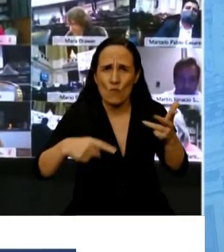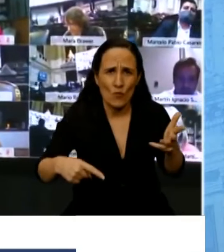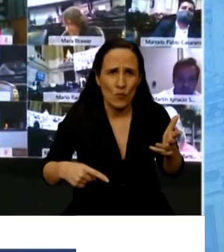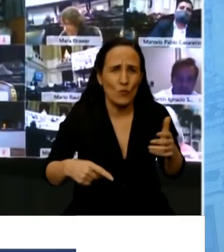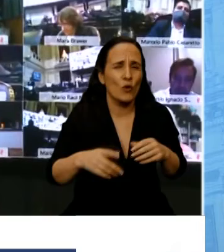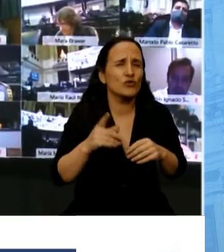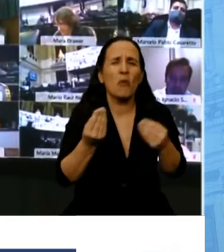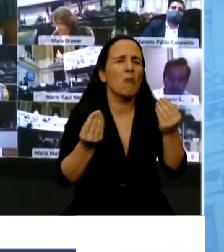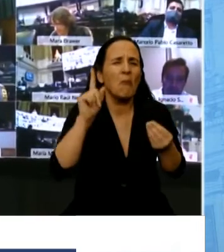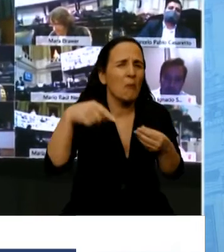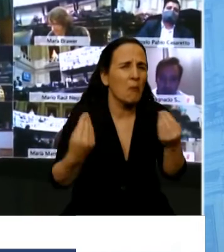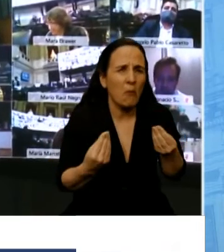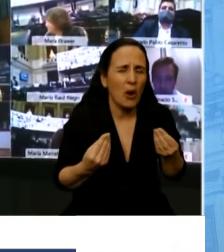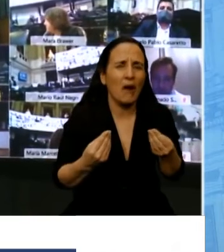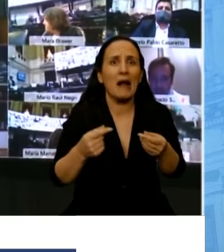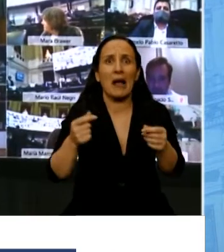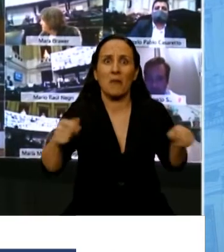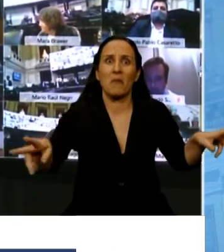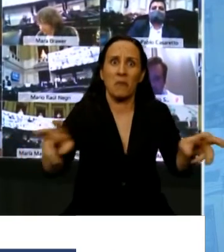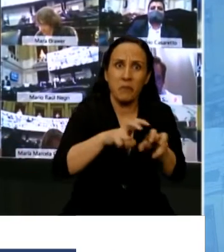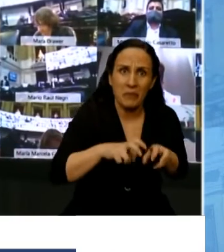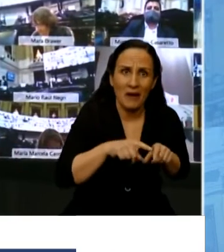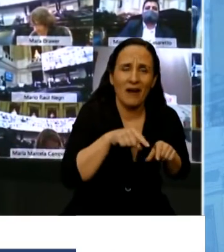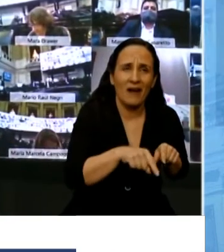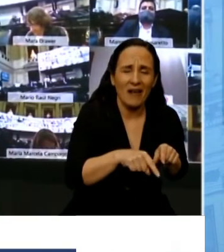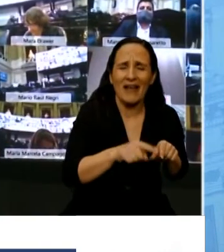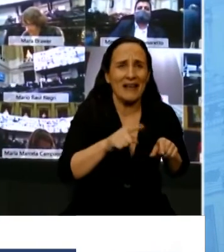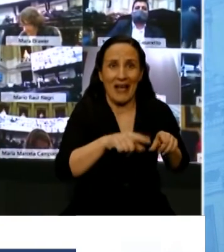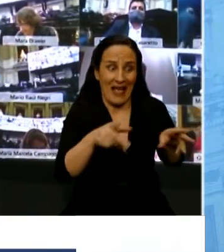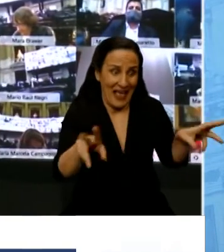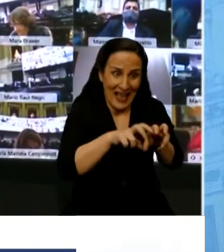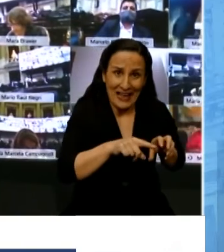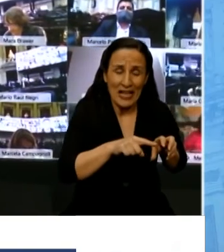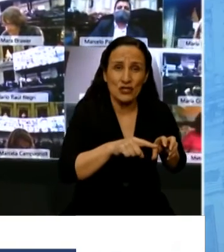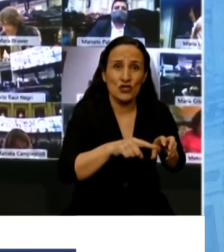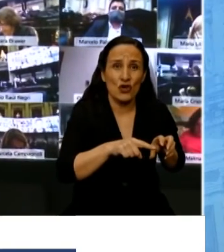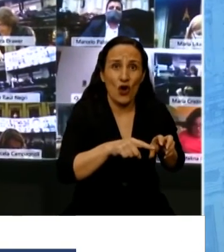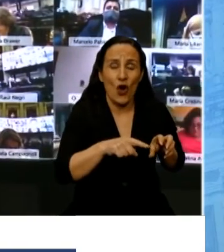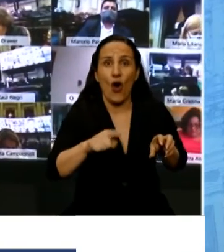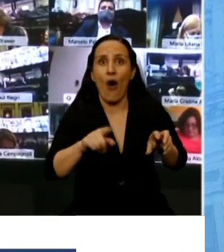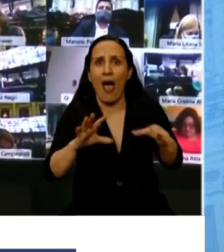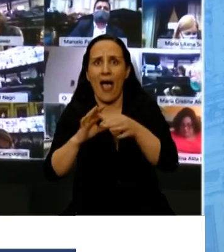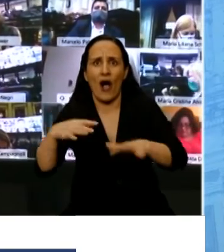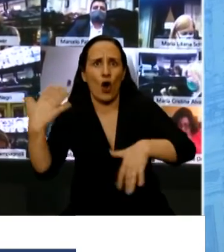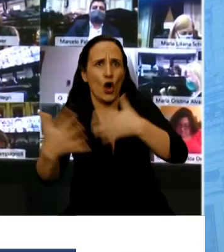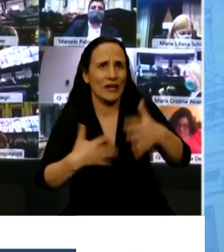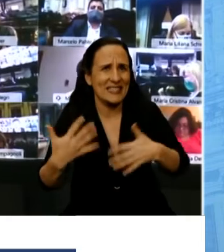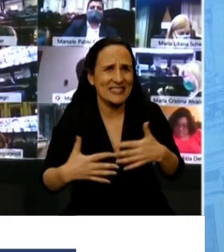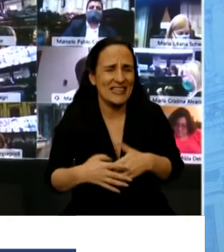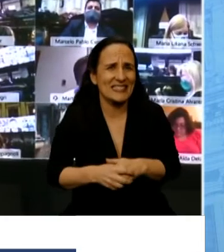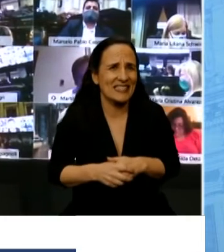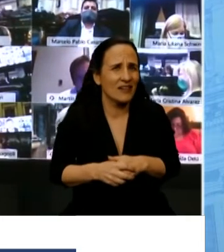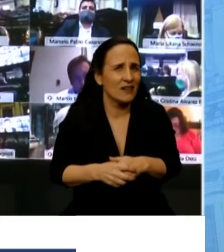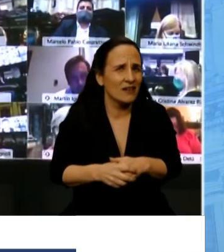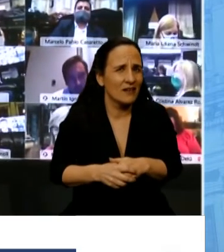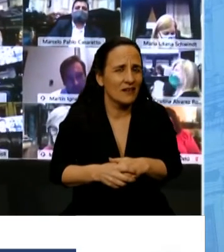que ver con los ingresos a últimos momentos que no tenían nada que ver con lo que veníamos discutiendo en ese momento. Sin embargo, hemos asumido